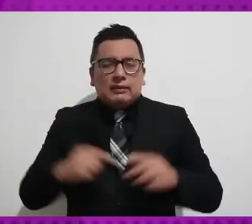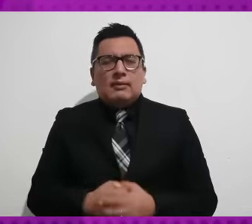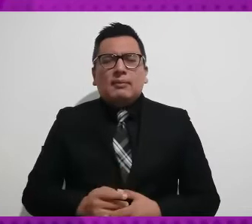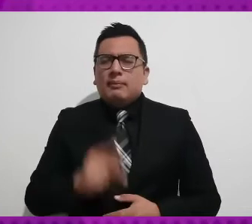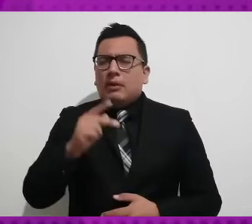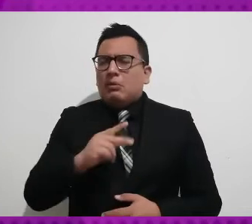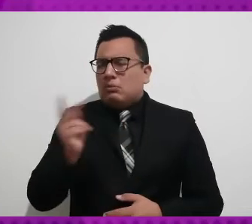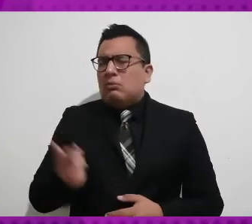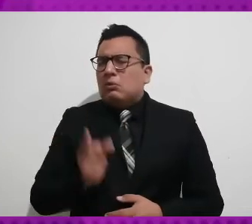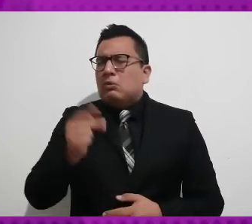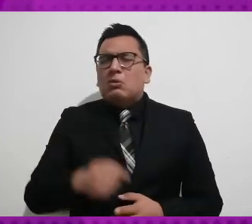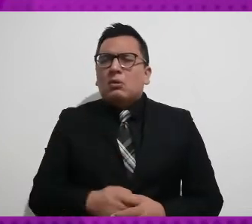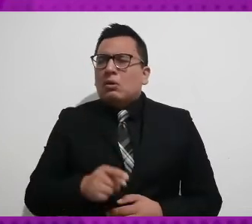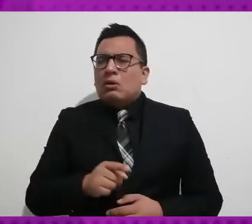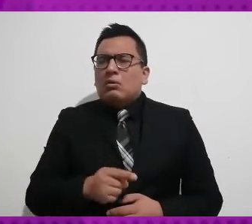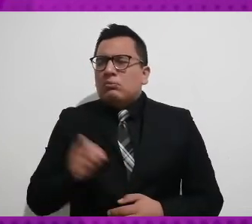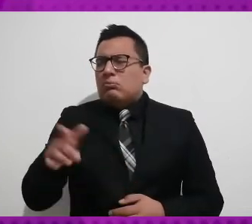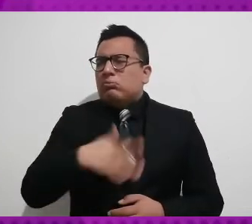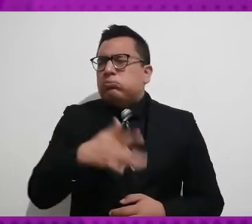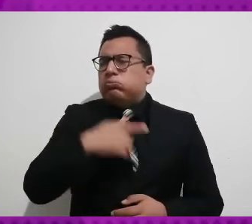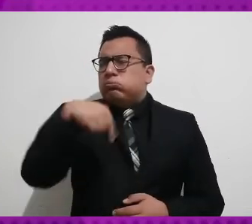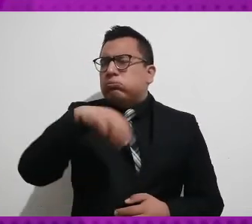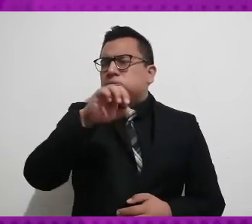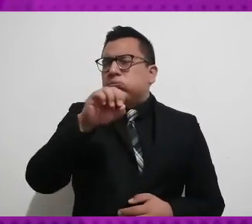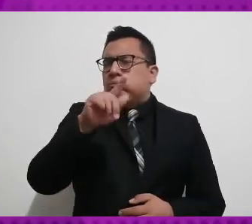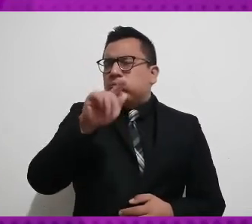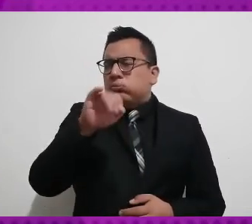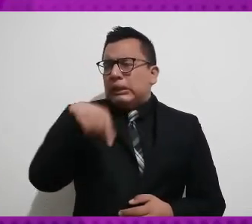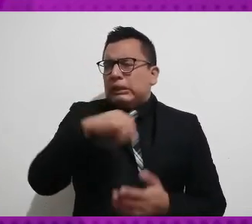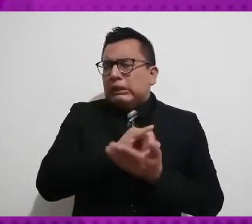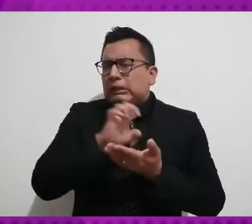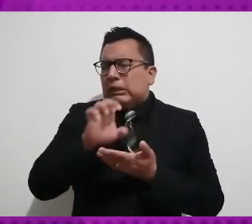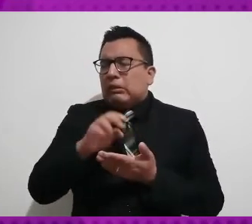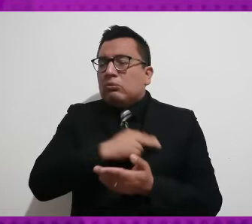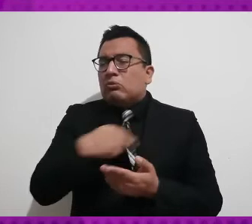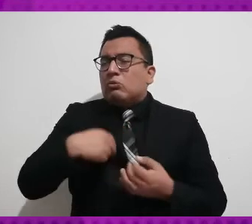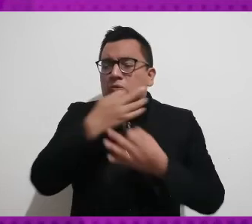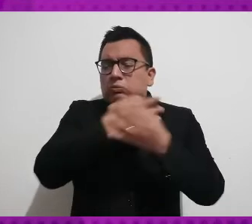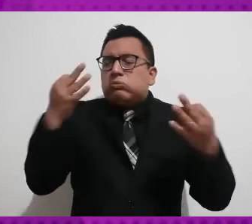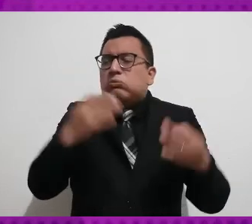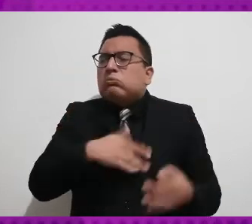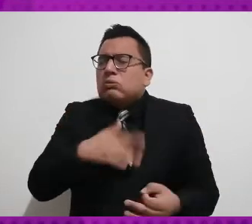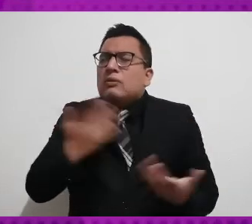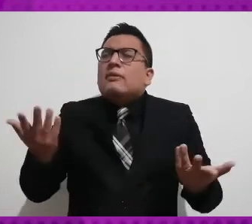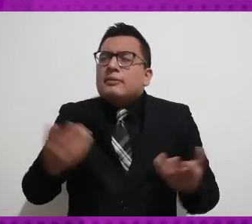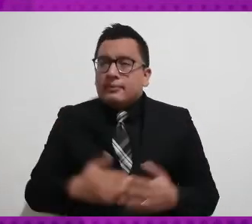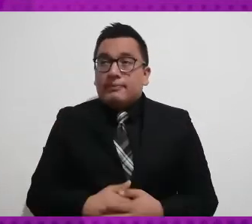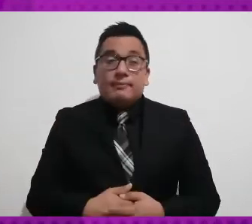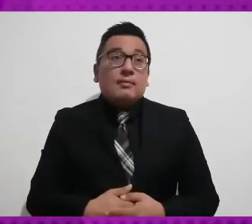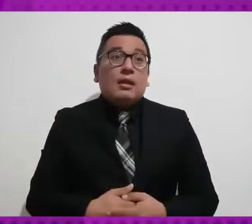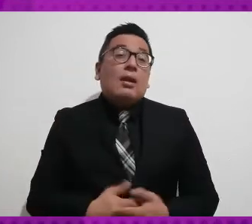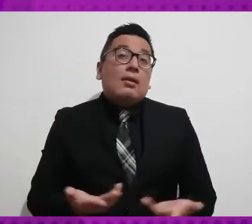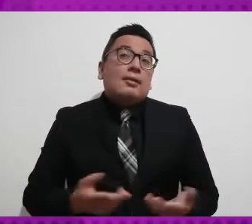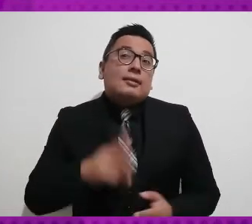que ha jugado la autoridad electoral en el sentido de comunicar a la ciudadanía lo que ha venido sucediendo? Claro, y es que los vacíos se llenan, ¿no? Que me parece